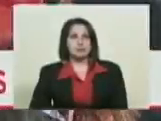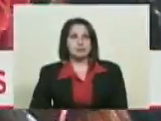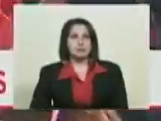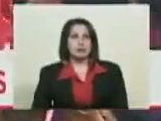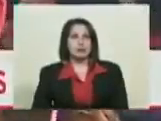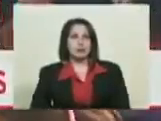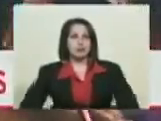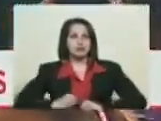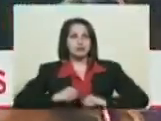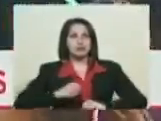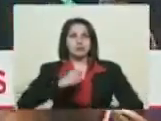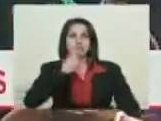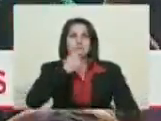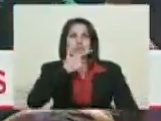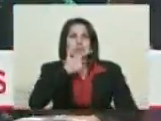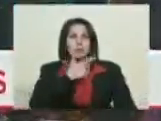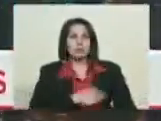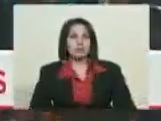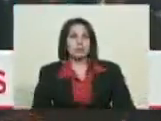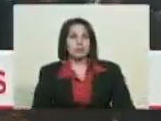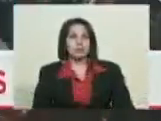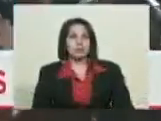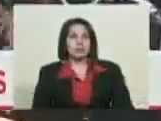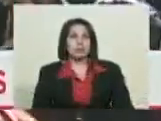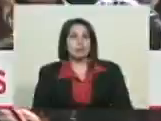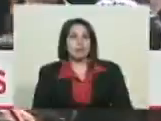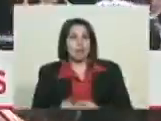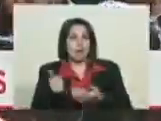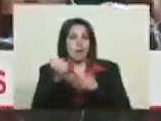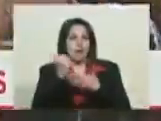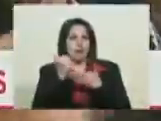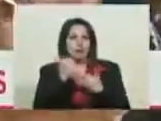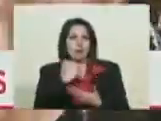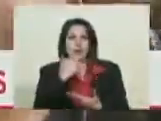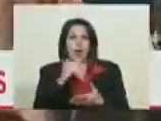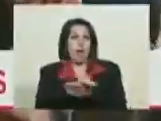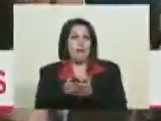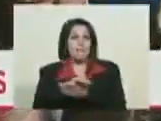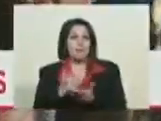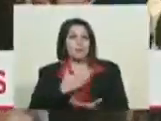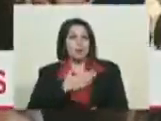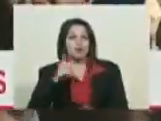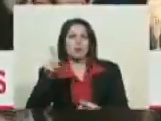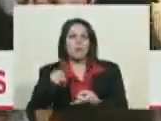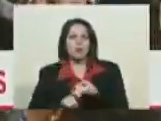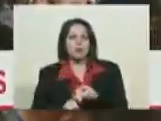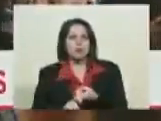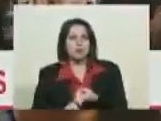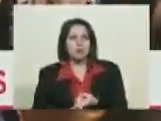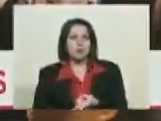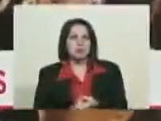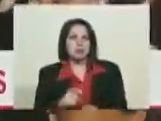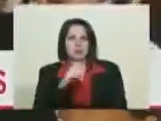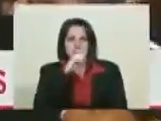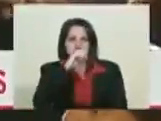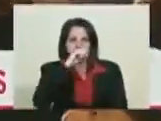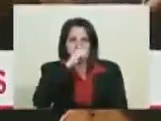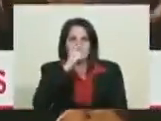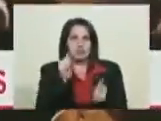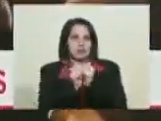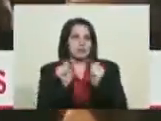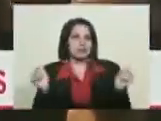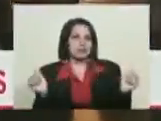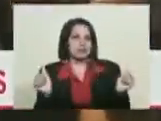Gordibello, ayúdalo ahí. Ese es el gran amigo mío. ¿Y tu esposa? ¿Te